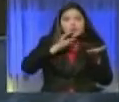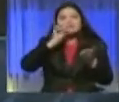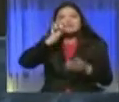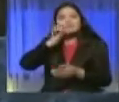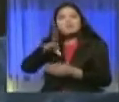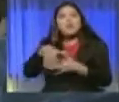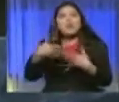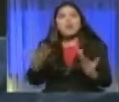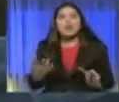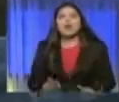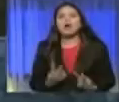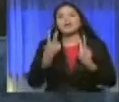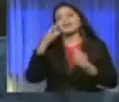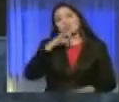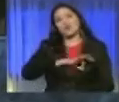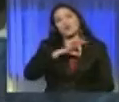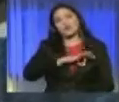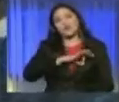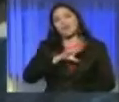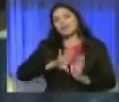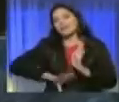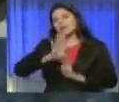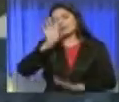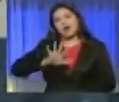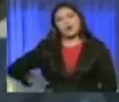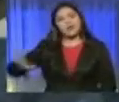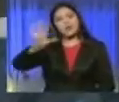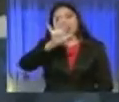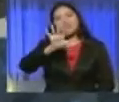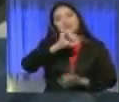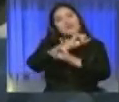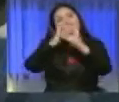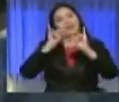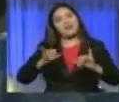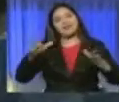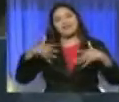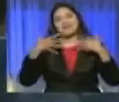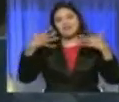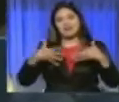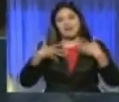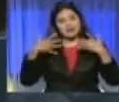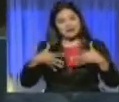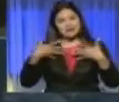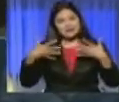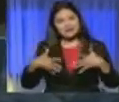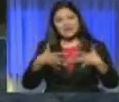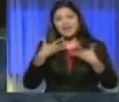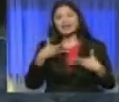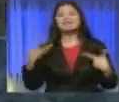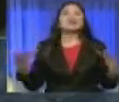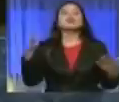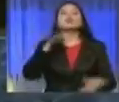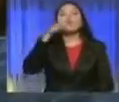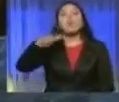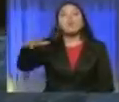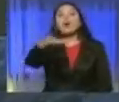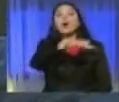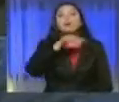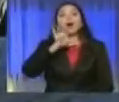la vida social, el desarrollo y la felicidad social de nuestro pueblo.